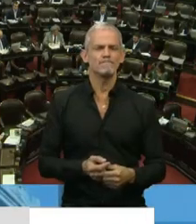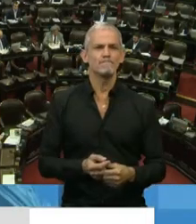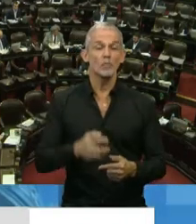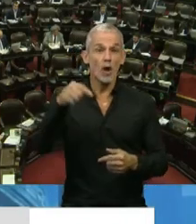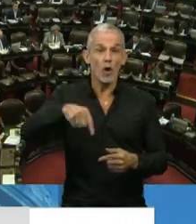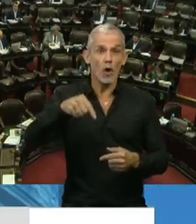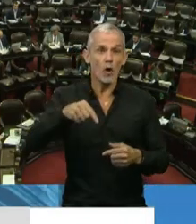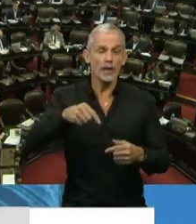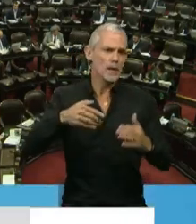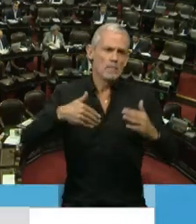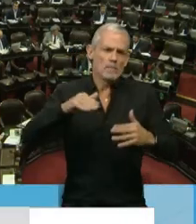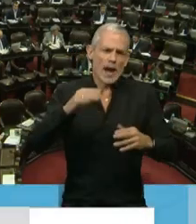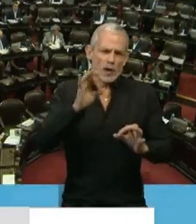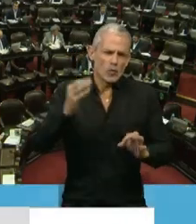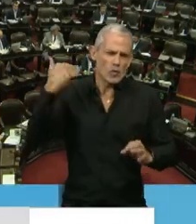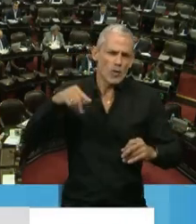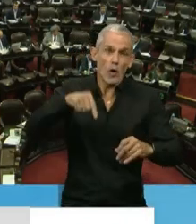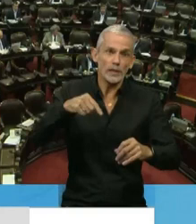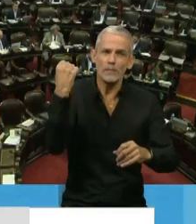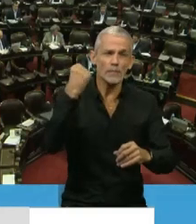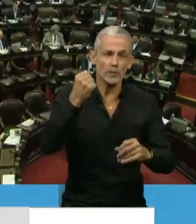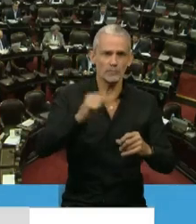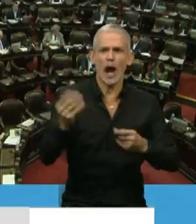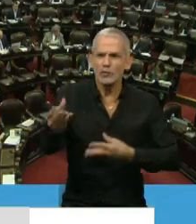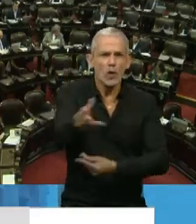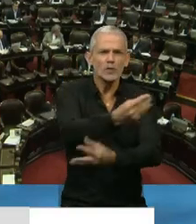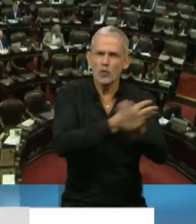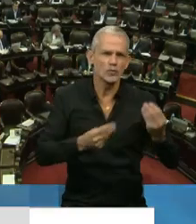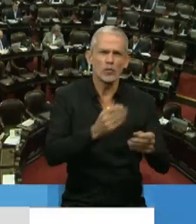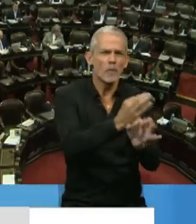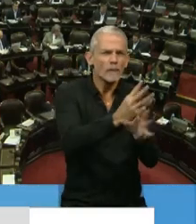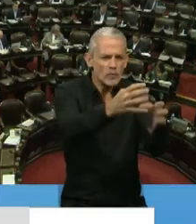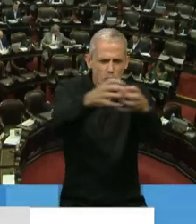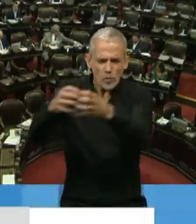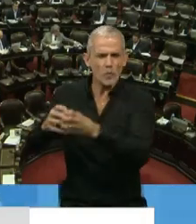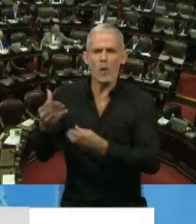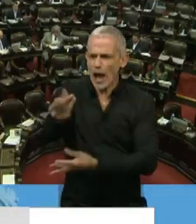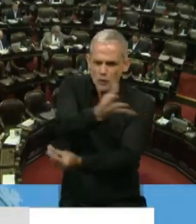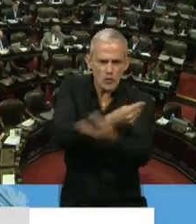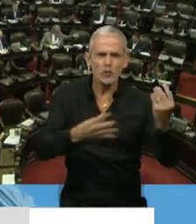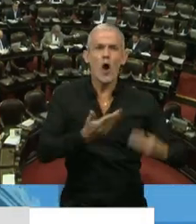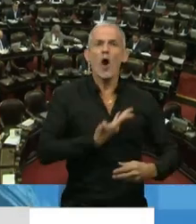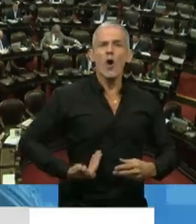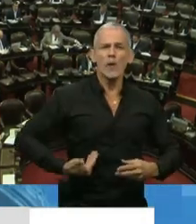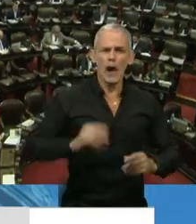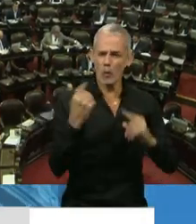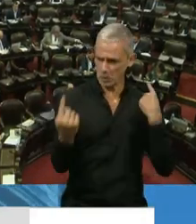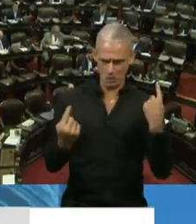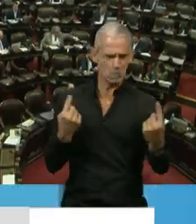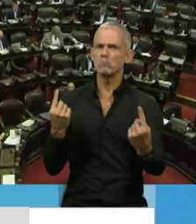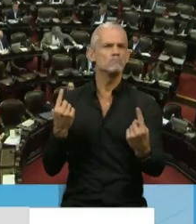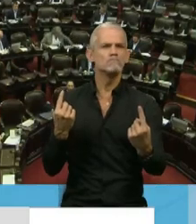hoy más que nunca son tiempos de cooperación interdisciplinaria, de gobernanza global, de